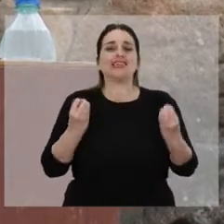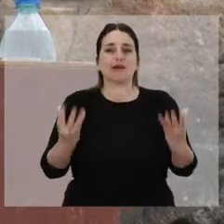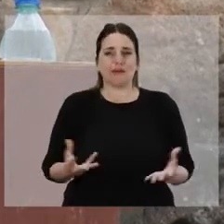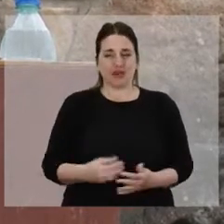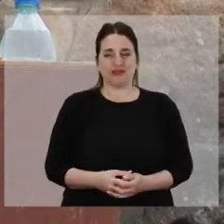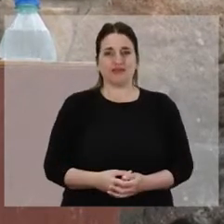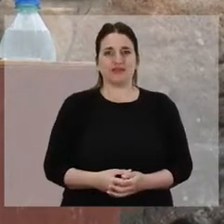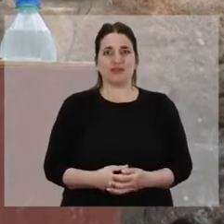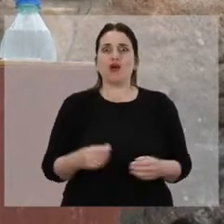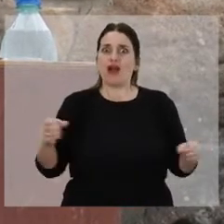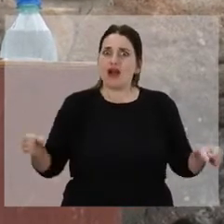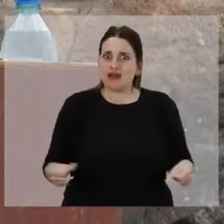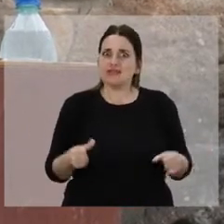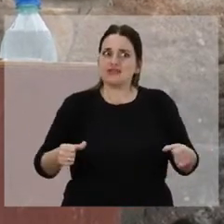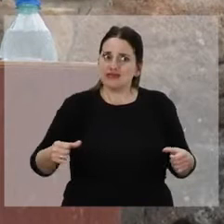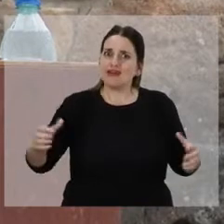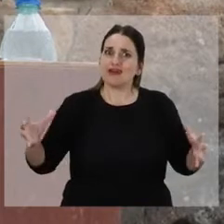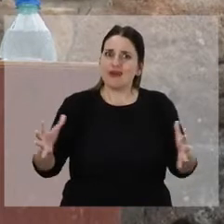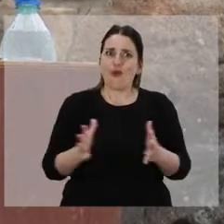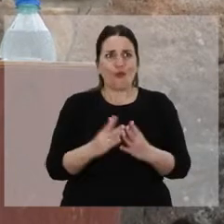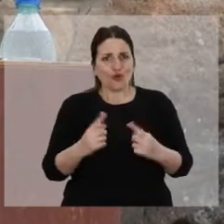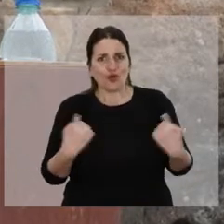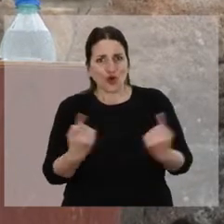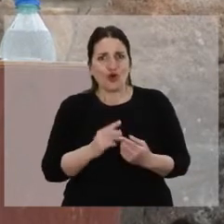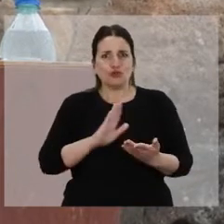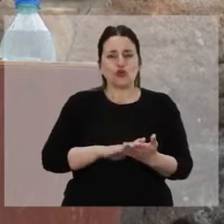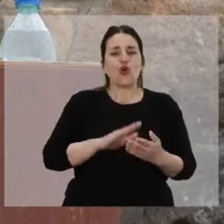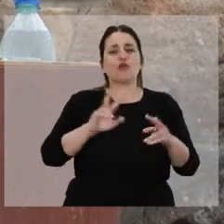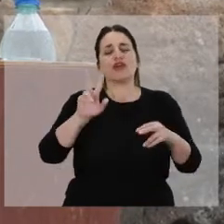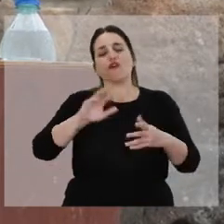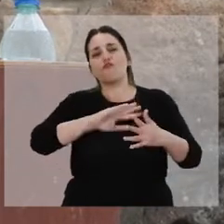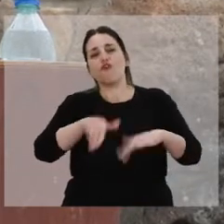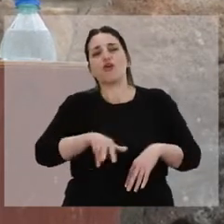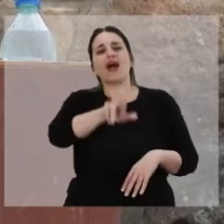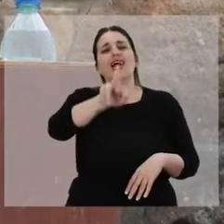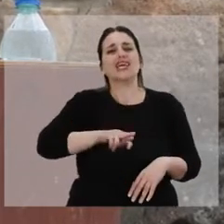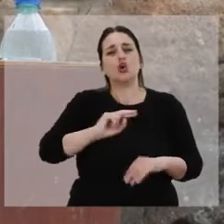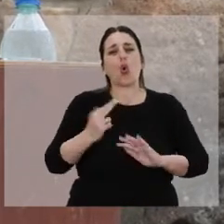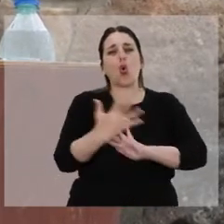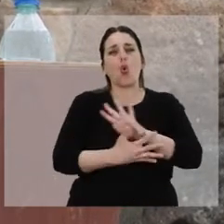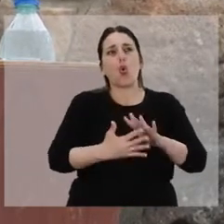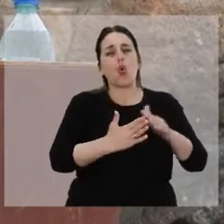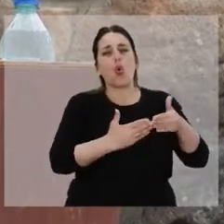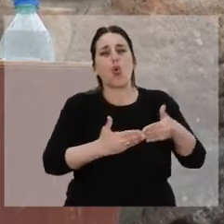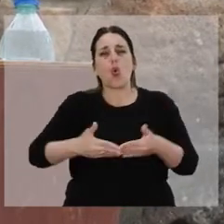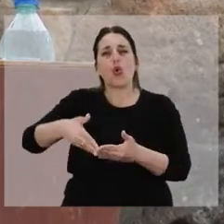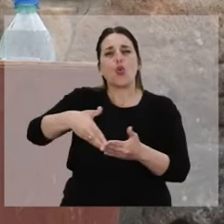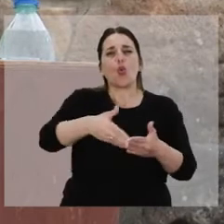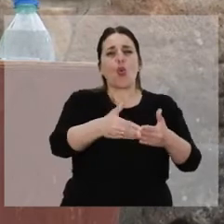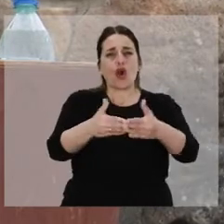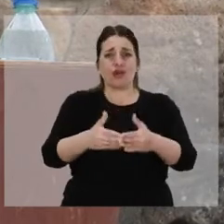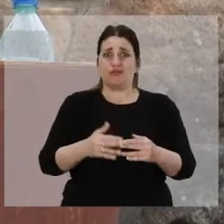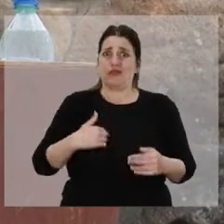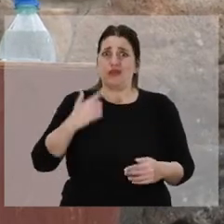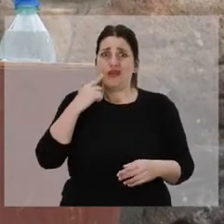Y me encanta porque hay que juntar fuerza con el tema de la navegabilidad del río Uruguay.